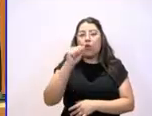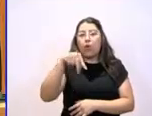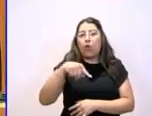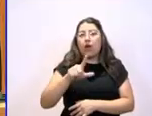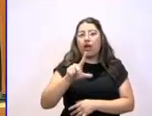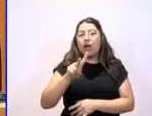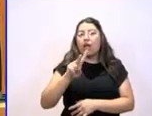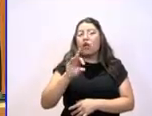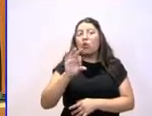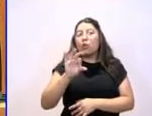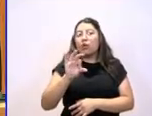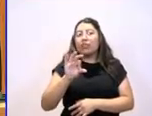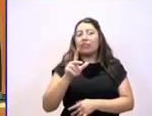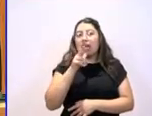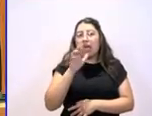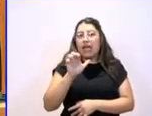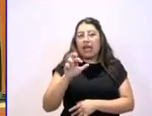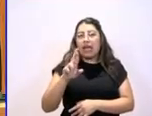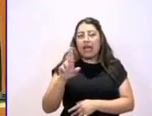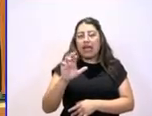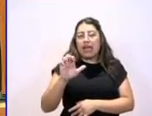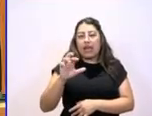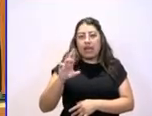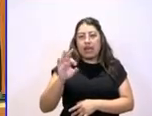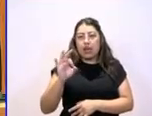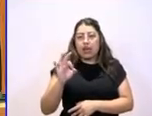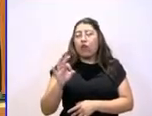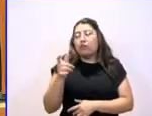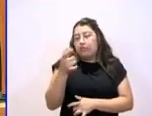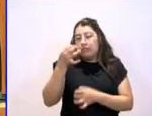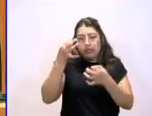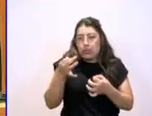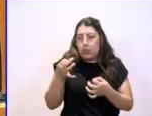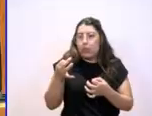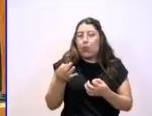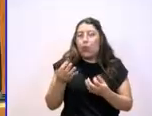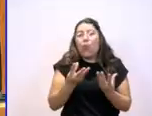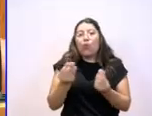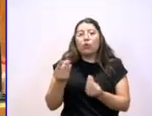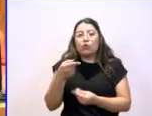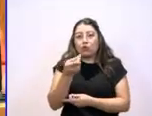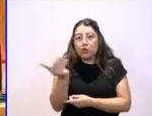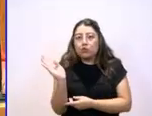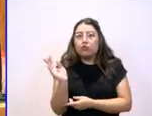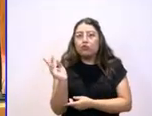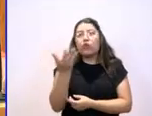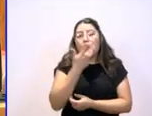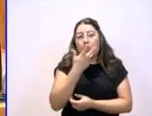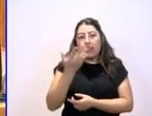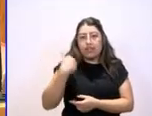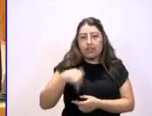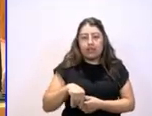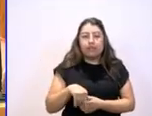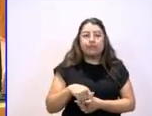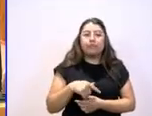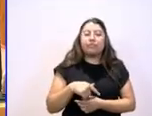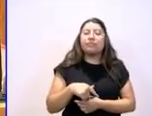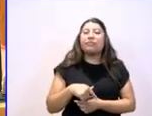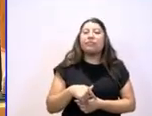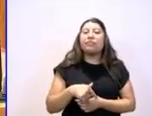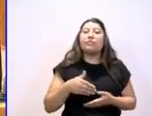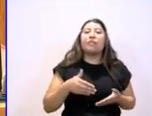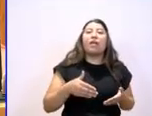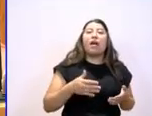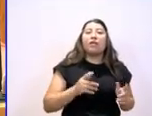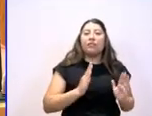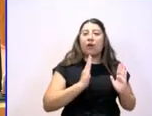ustedes conocieron y estoy segura al que muchos de ustedes admiraron. Y decía, por un lado, les